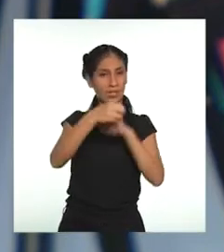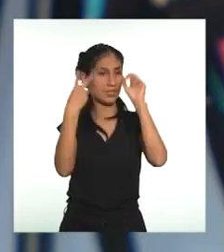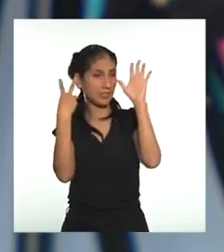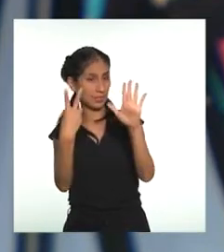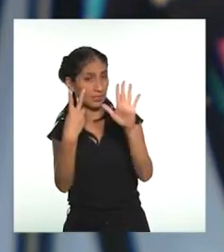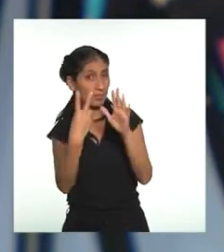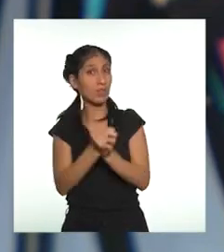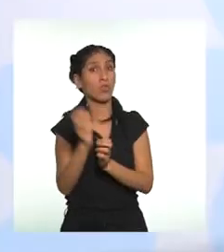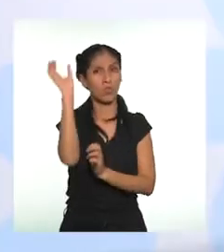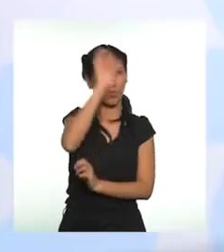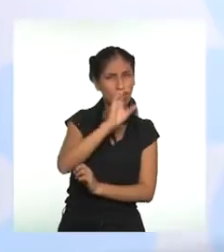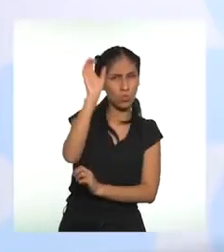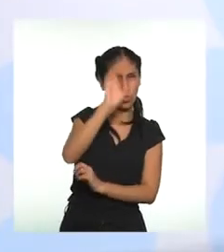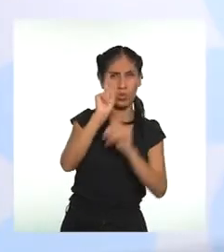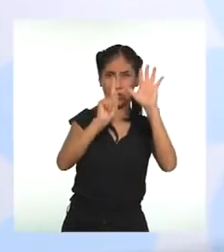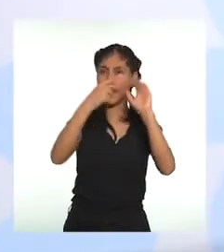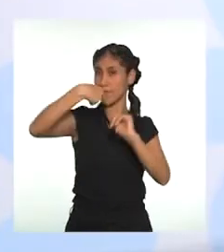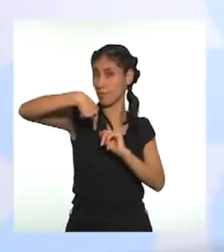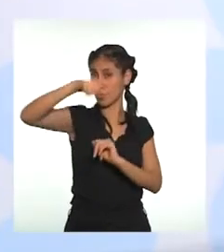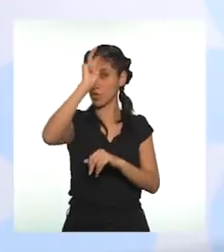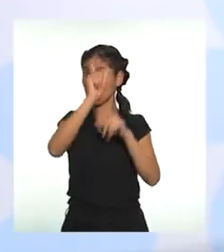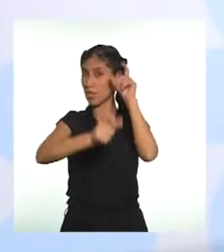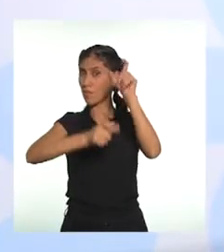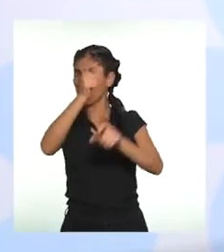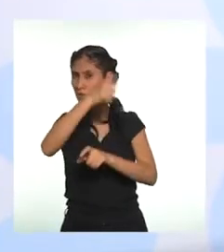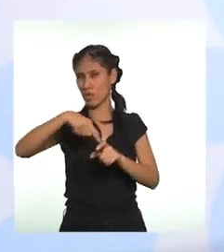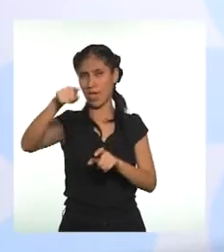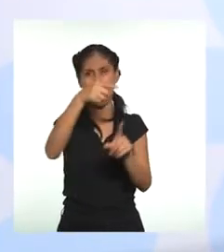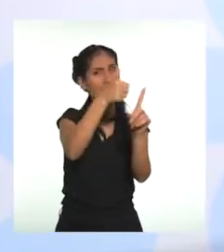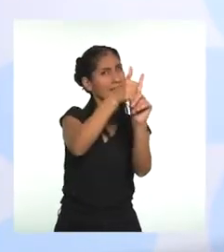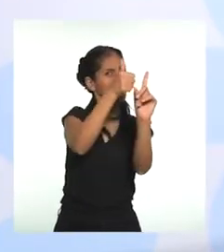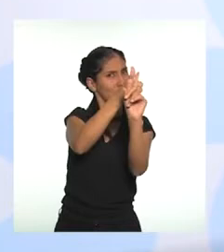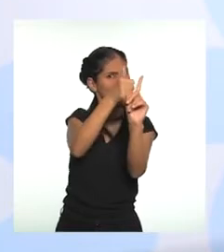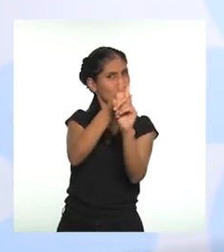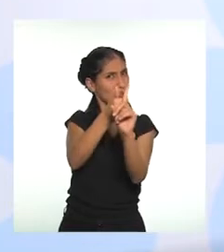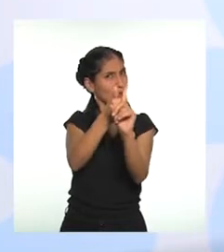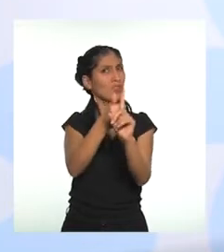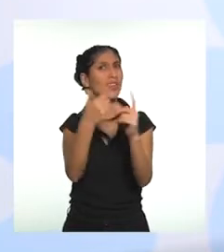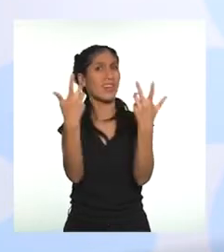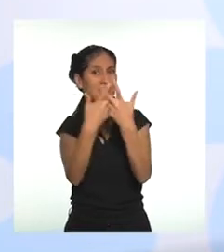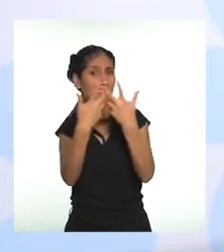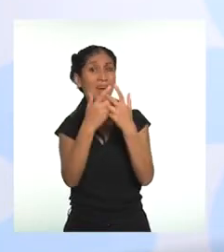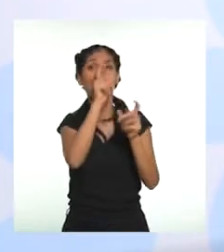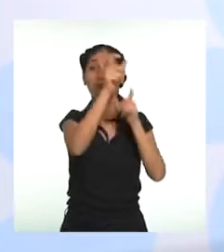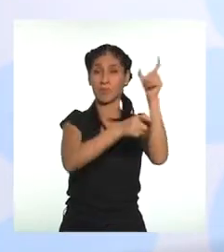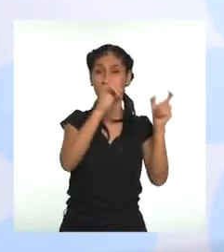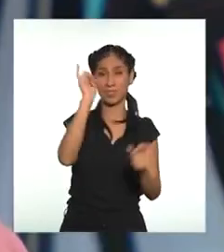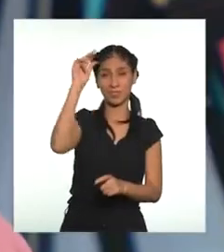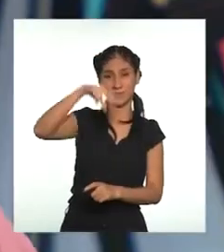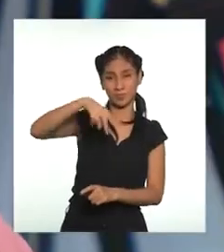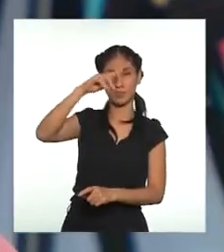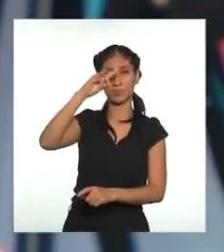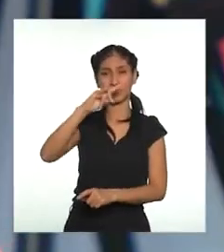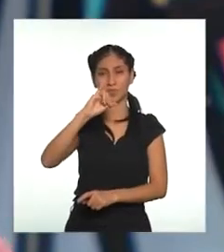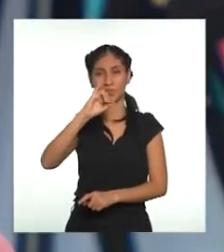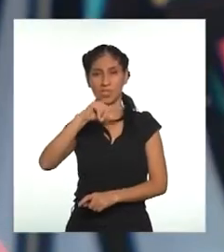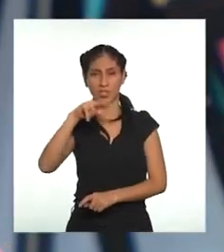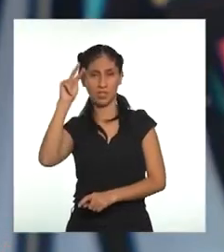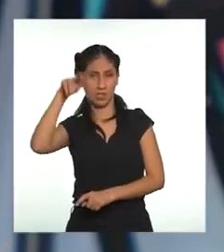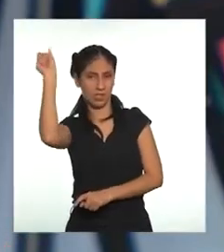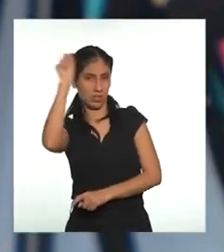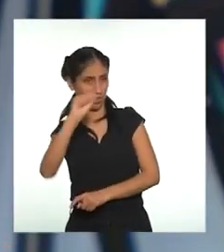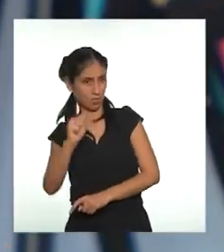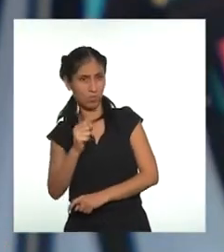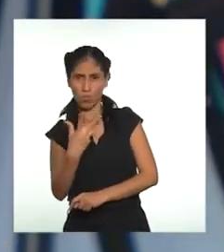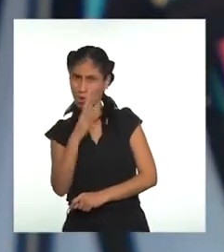2017, 6 millones de personas se autoidentificaban como indígenas. 55